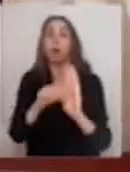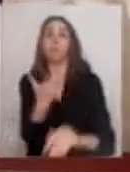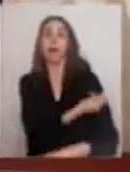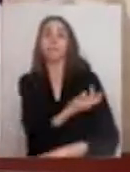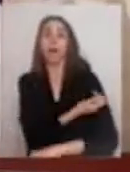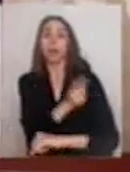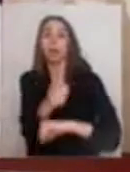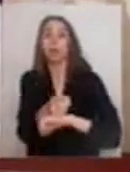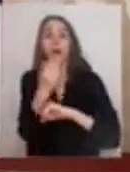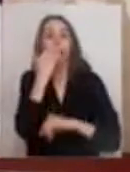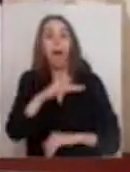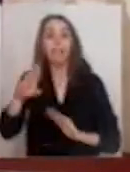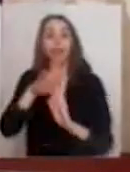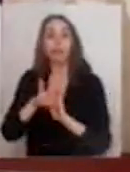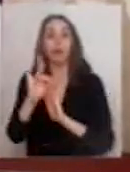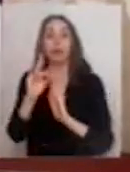edad.